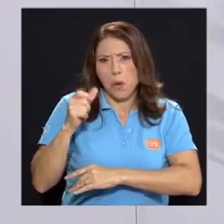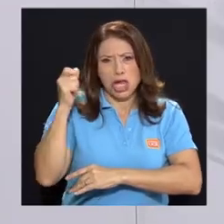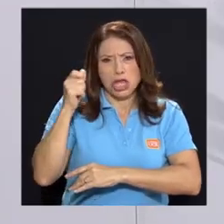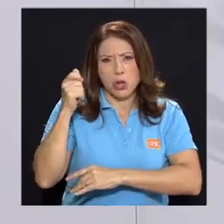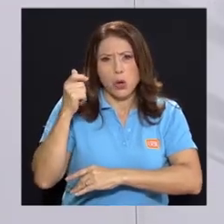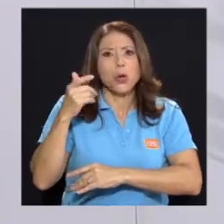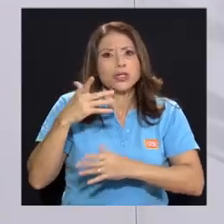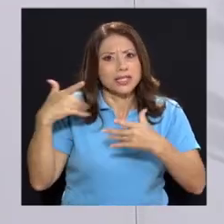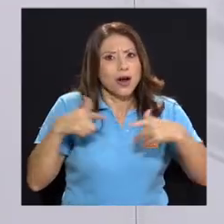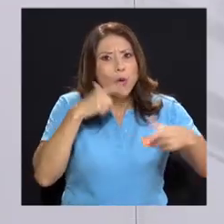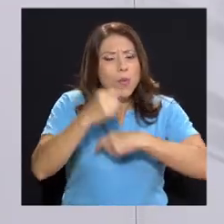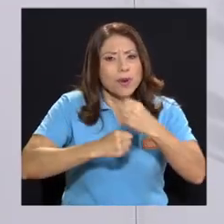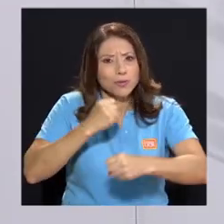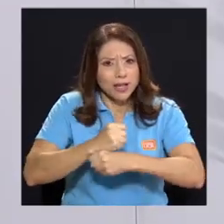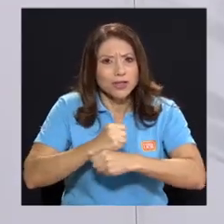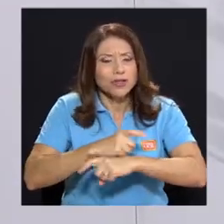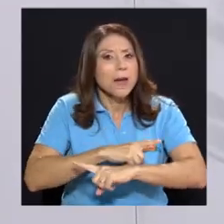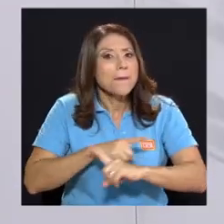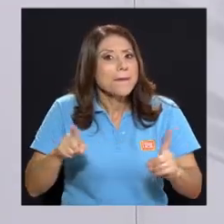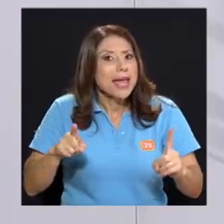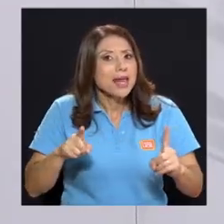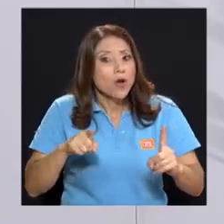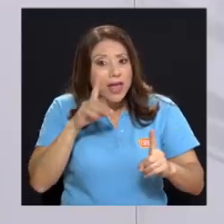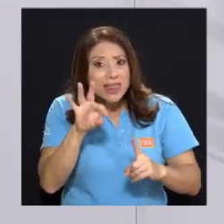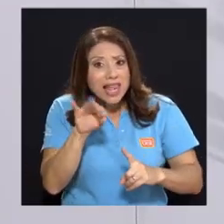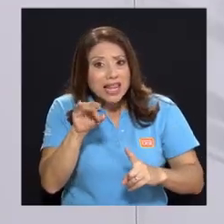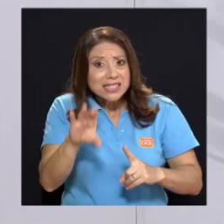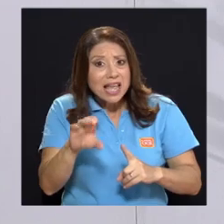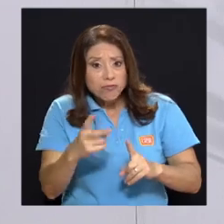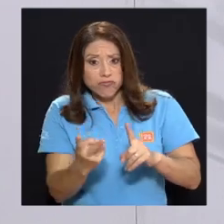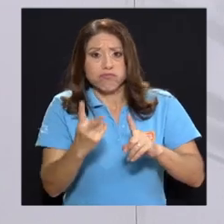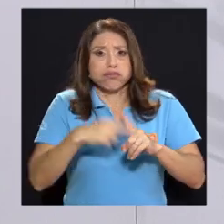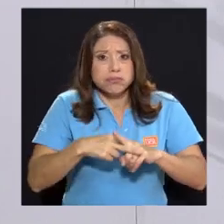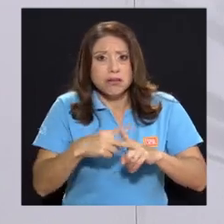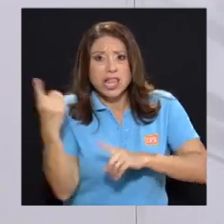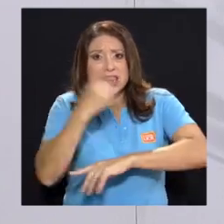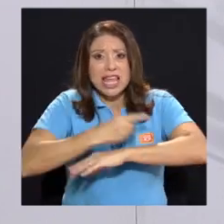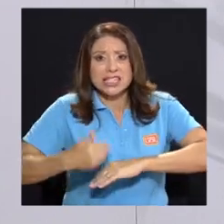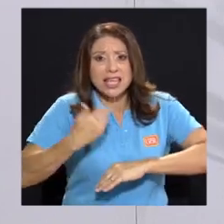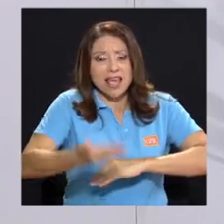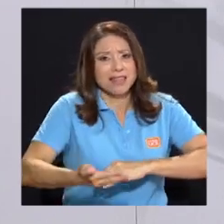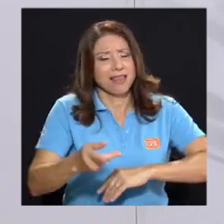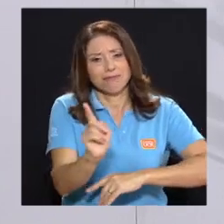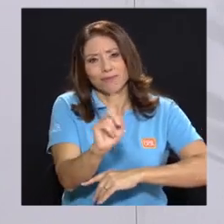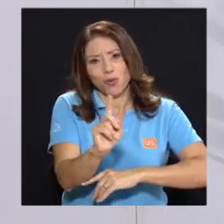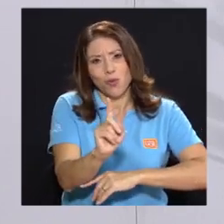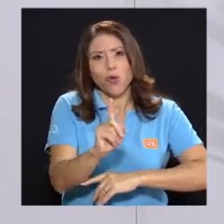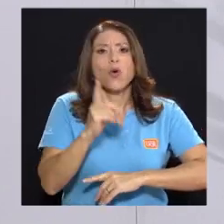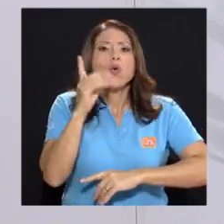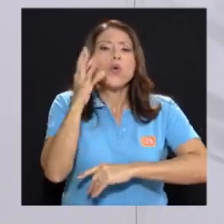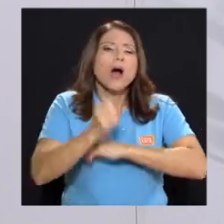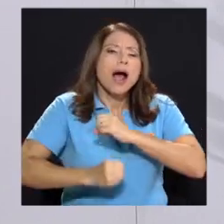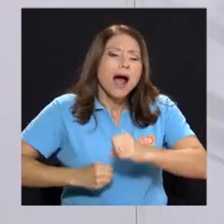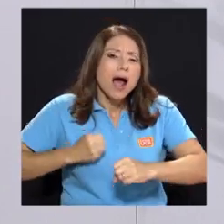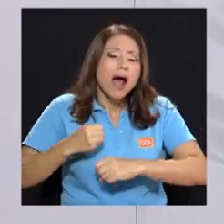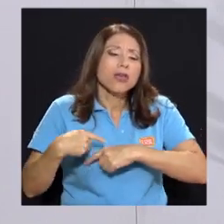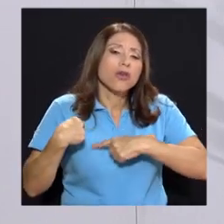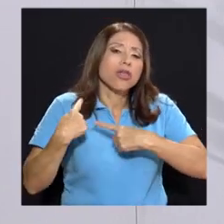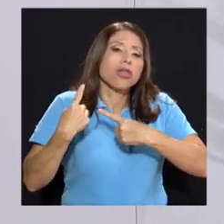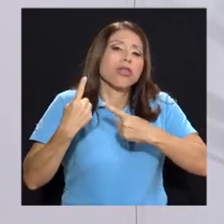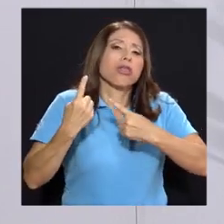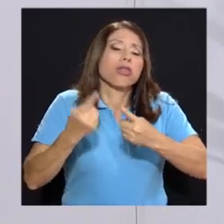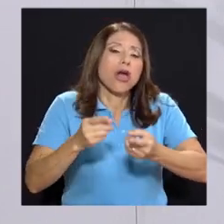pero es cierto que se empezó a implementar al día siguiente hubo que pasar durante un año y resta una agenda implementación todo ya eso nos tira